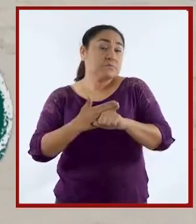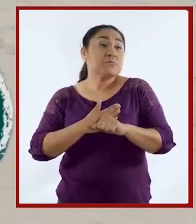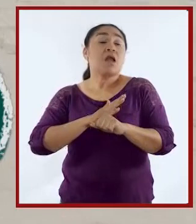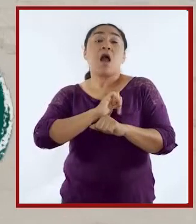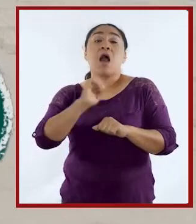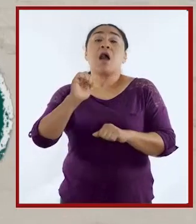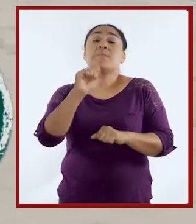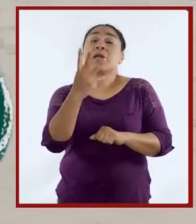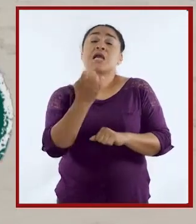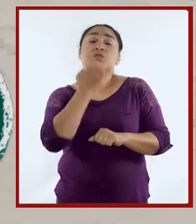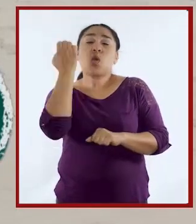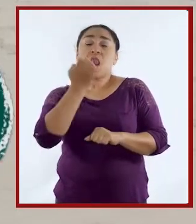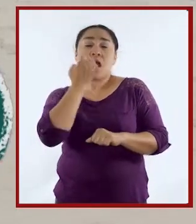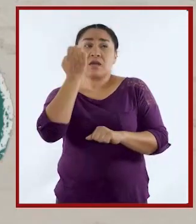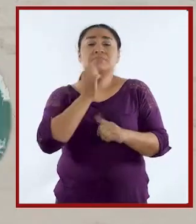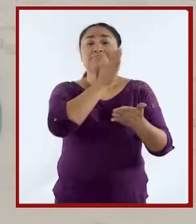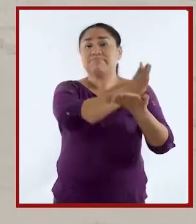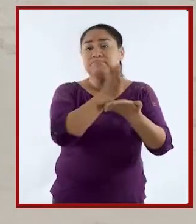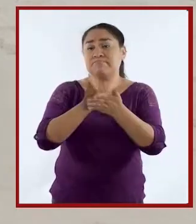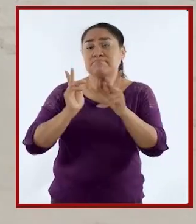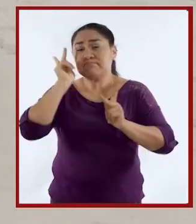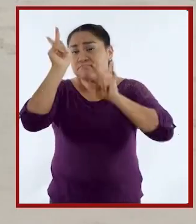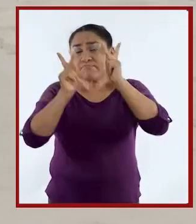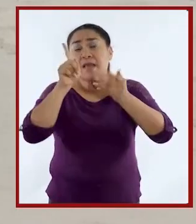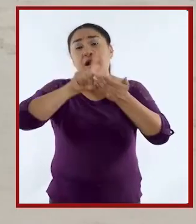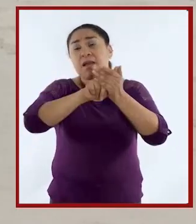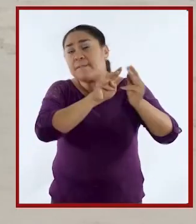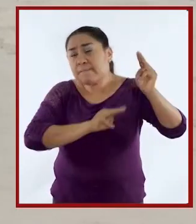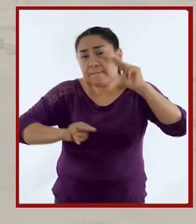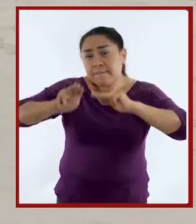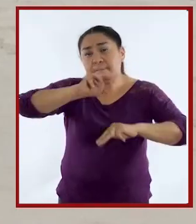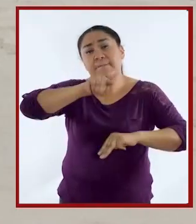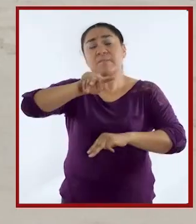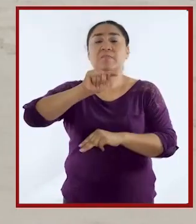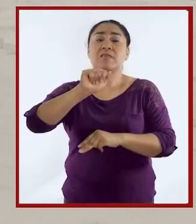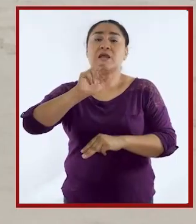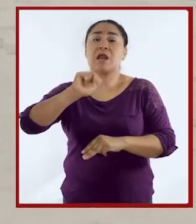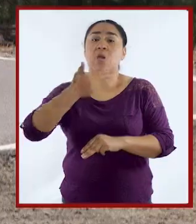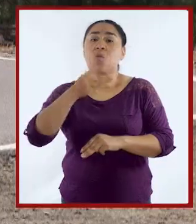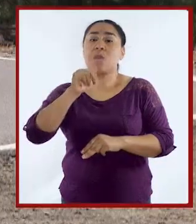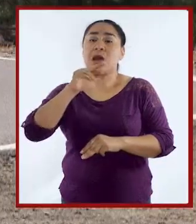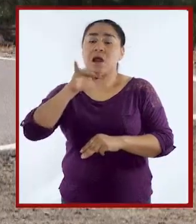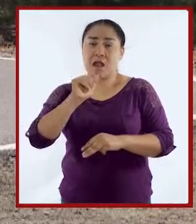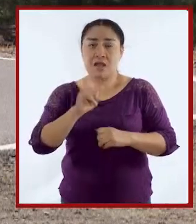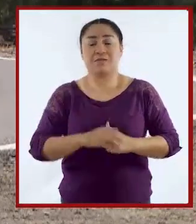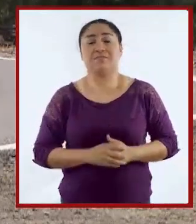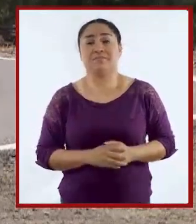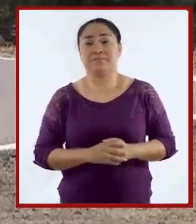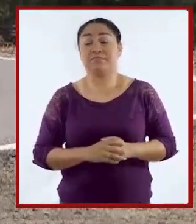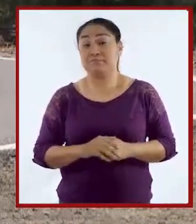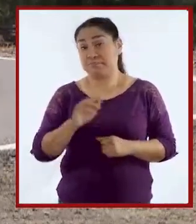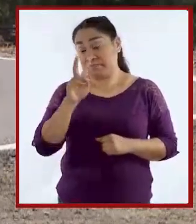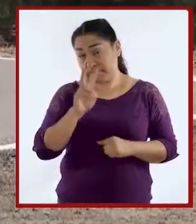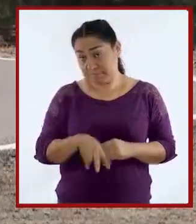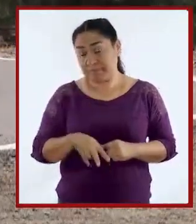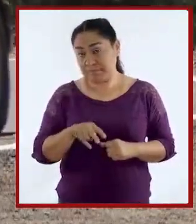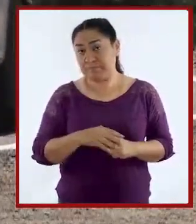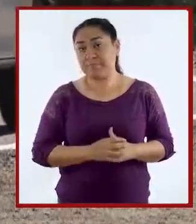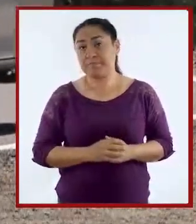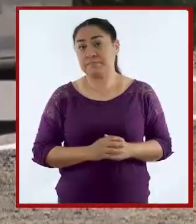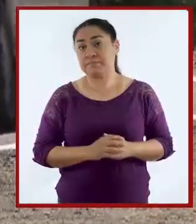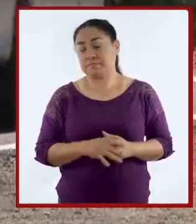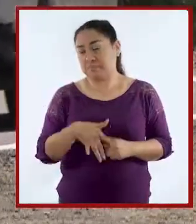visitar 23 escuelas de esta vasta región de la Sierra Tarahumara, agreste,